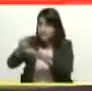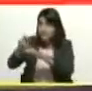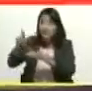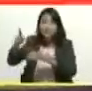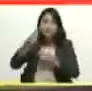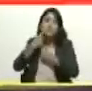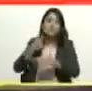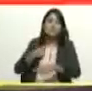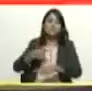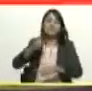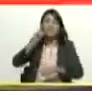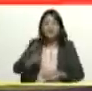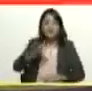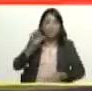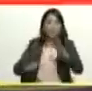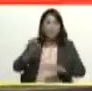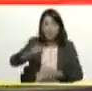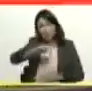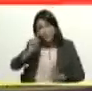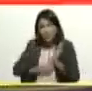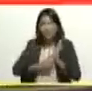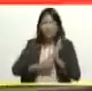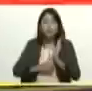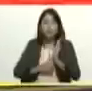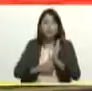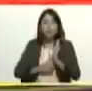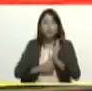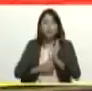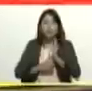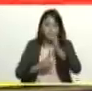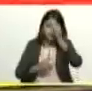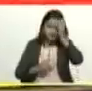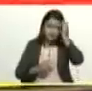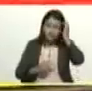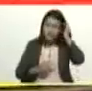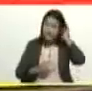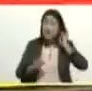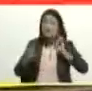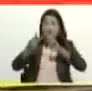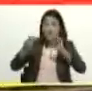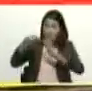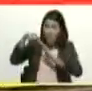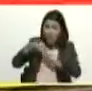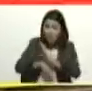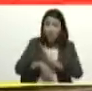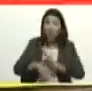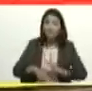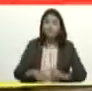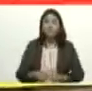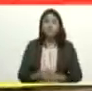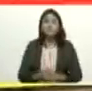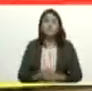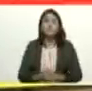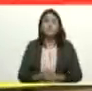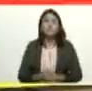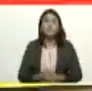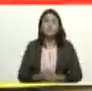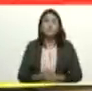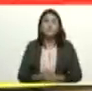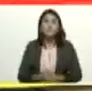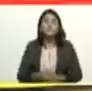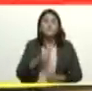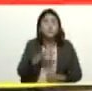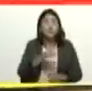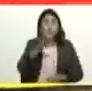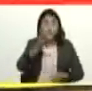fondo, que haya justicia. Y justicia significa eso. Y no solo aquí, es en el ramo del tema judicial, presidente.